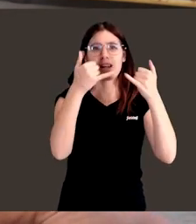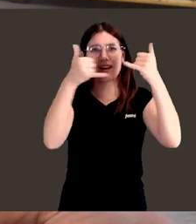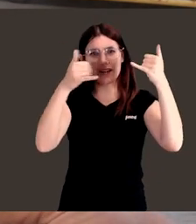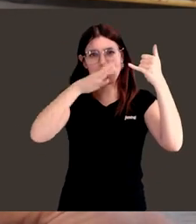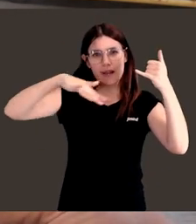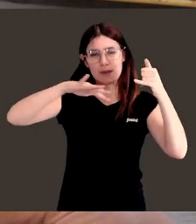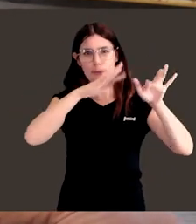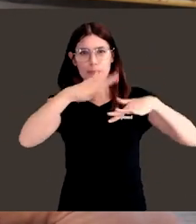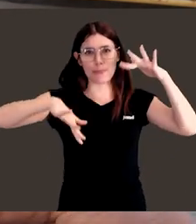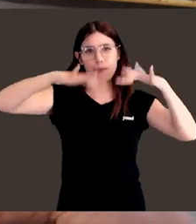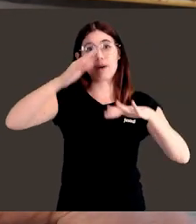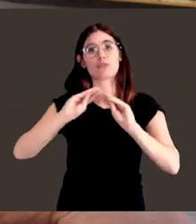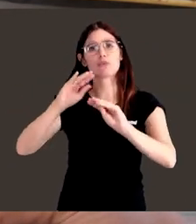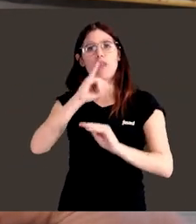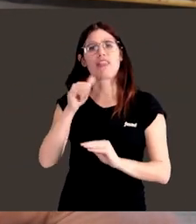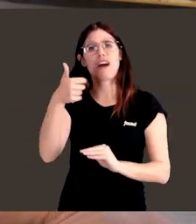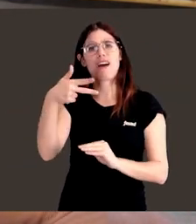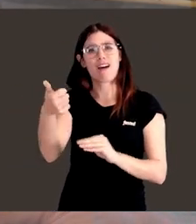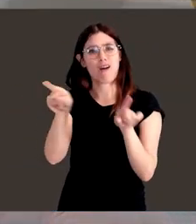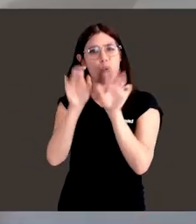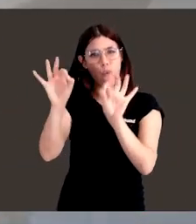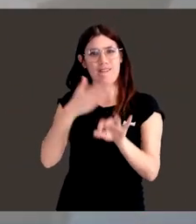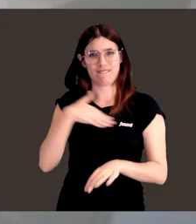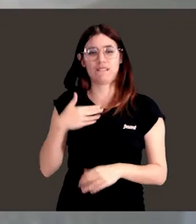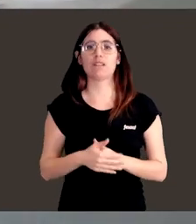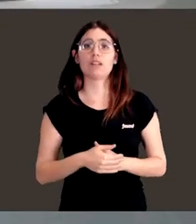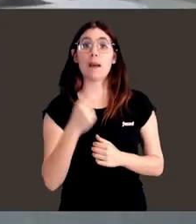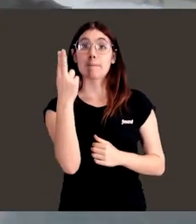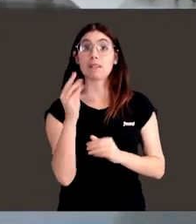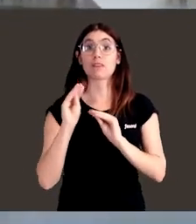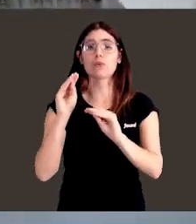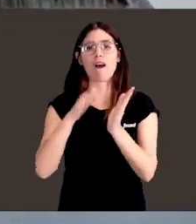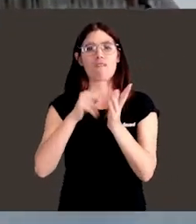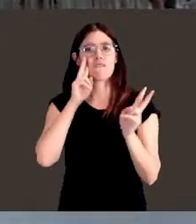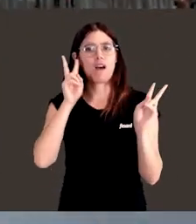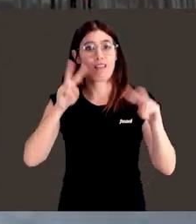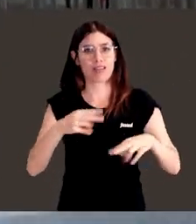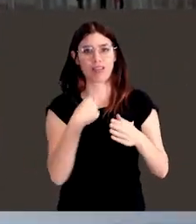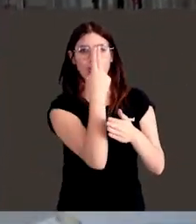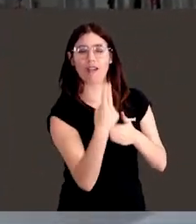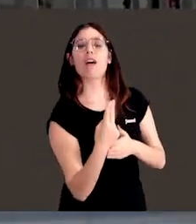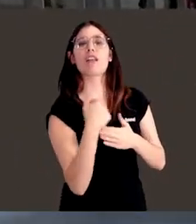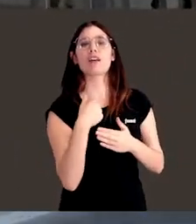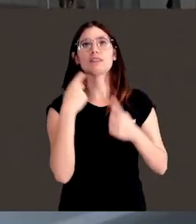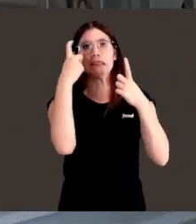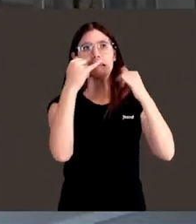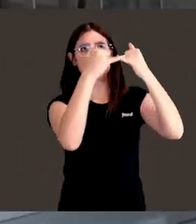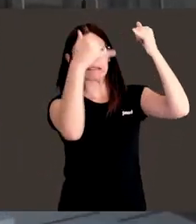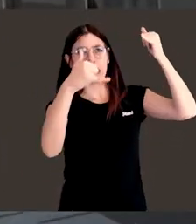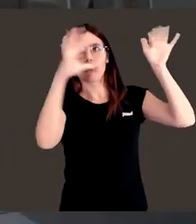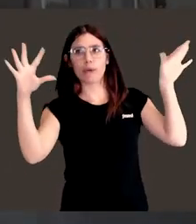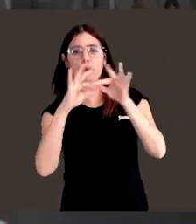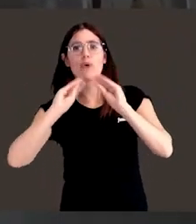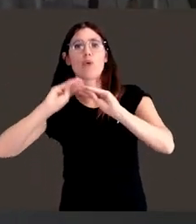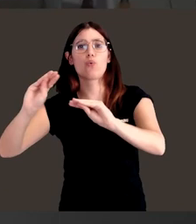líneas orgánicas que que zaja utilizaba en sus construcciones la pintora valenciana invita a descubrir las similitudes en sus trazos con los